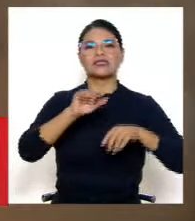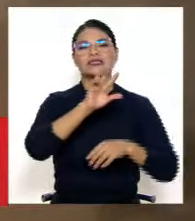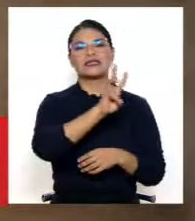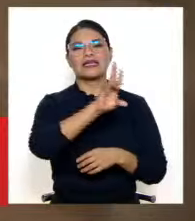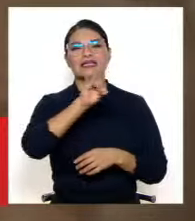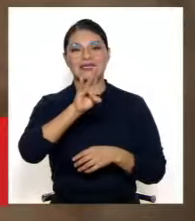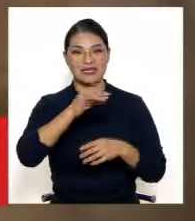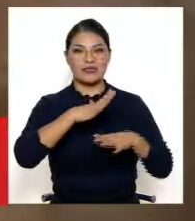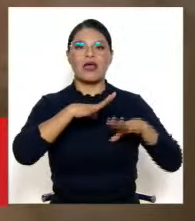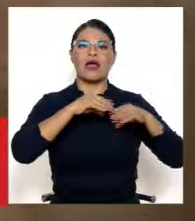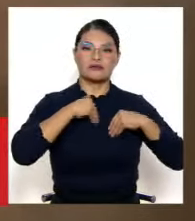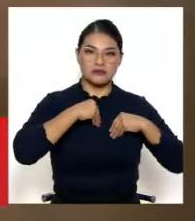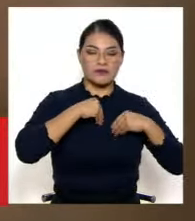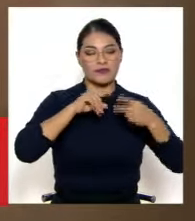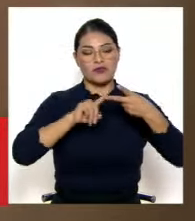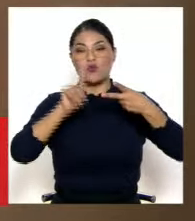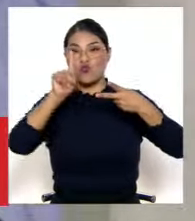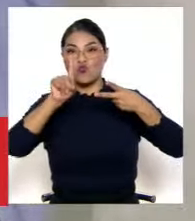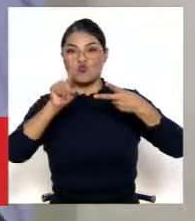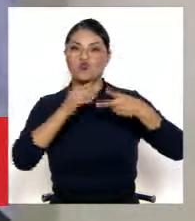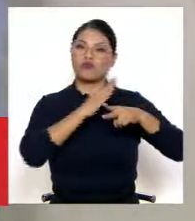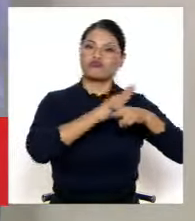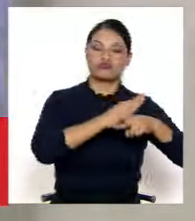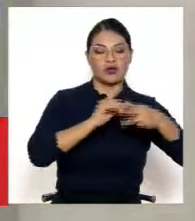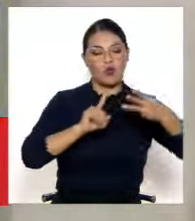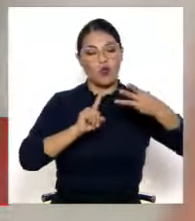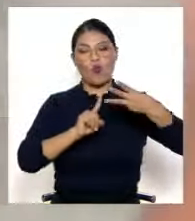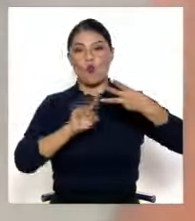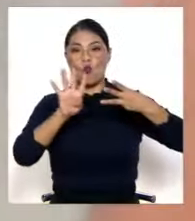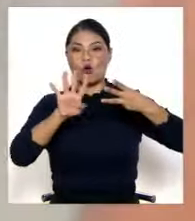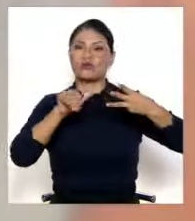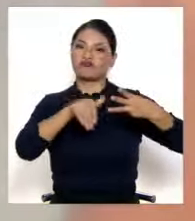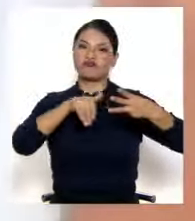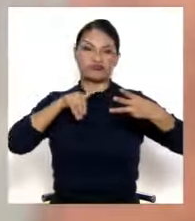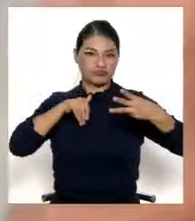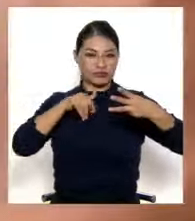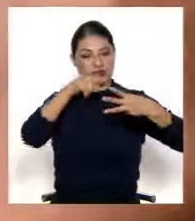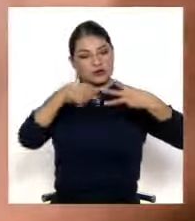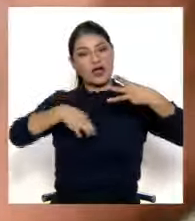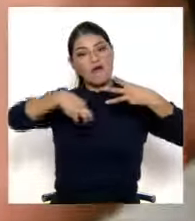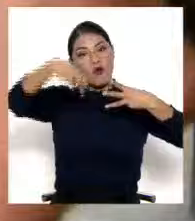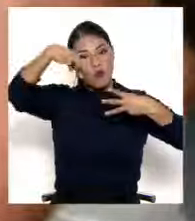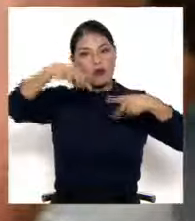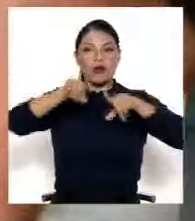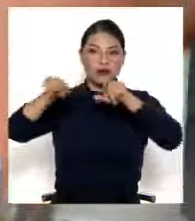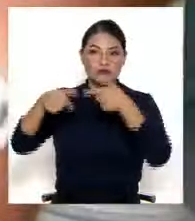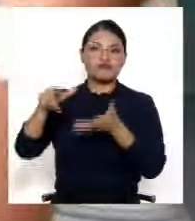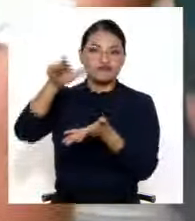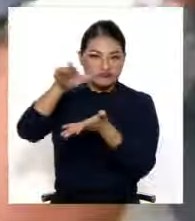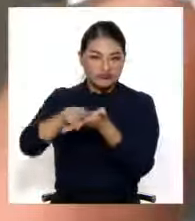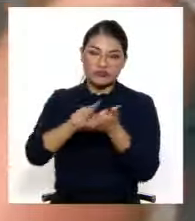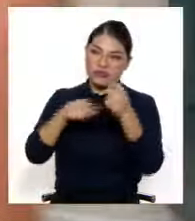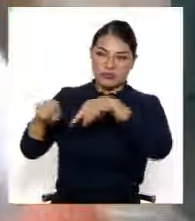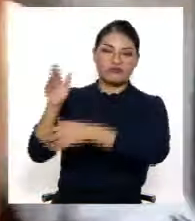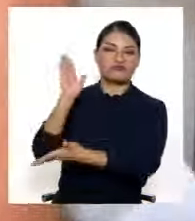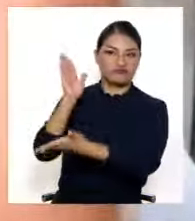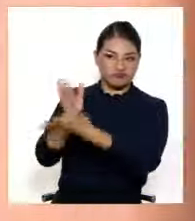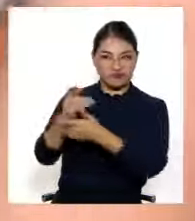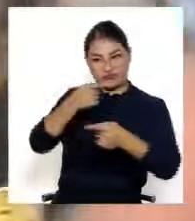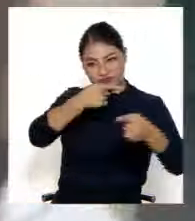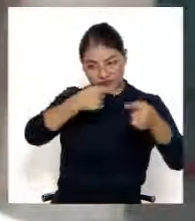uno en contra y cuatro abstenciones esta inhabilitación permitió que el poder judicial actuara condenándolo